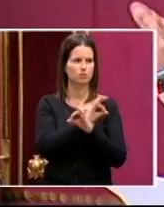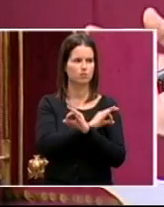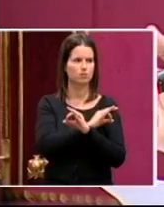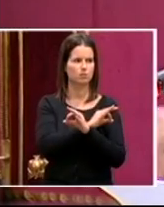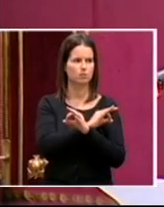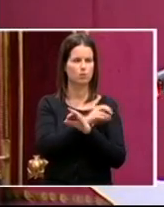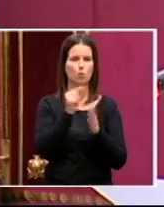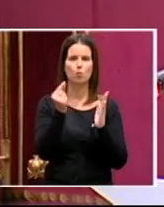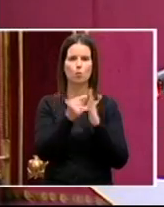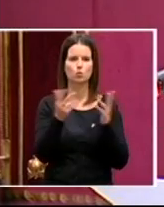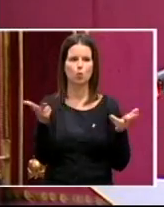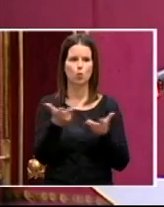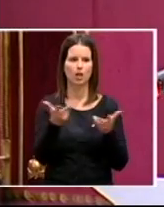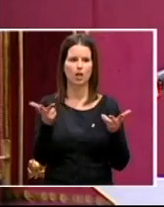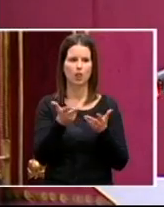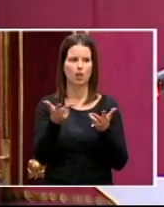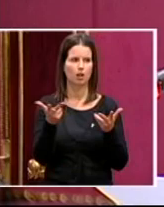El de urgencia, sí.